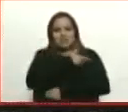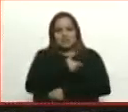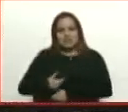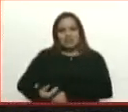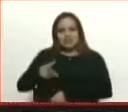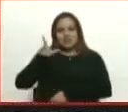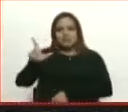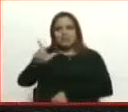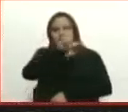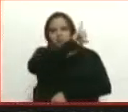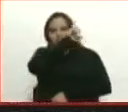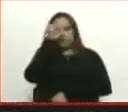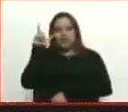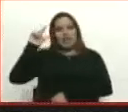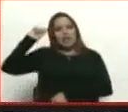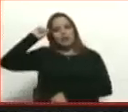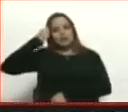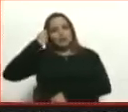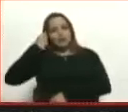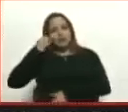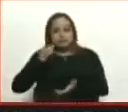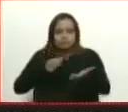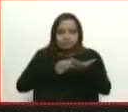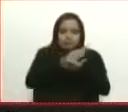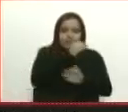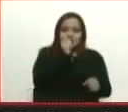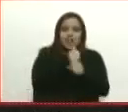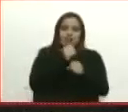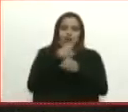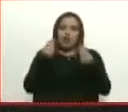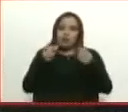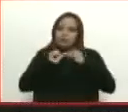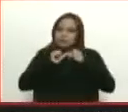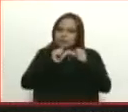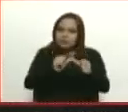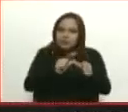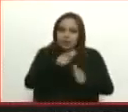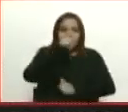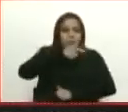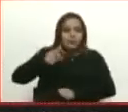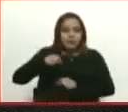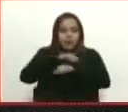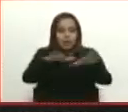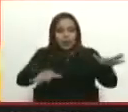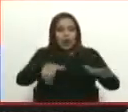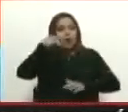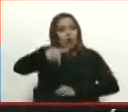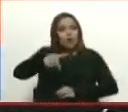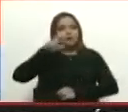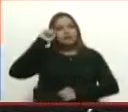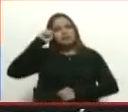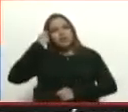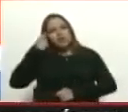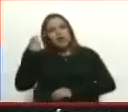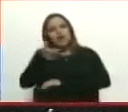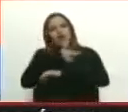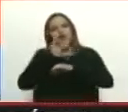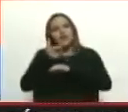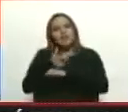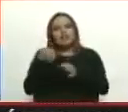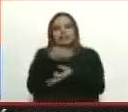Socialista Unido de Venezuela recordó su legado y cómo se mantiene vigente en la población que hoy le recuerda como el gobernador